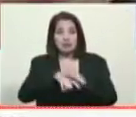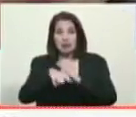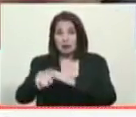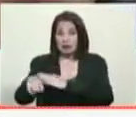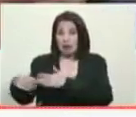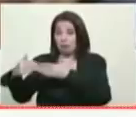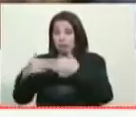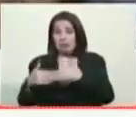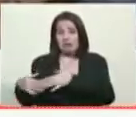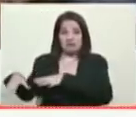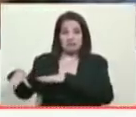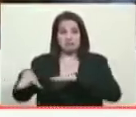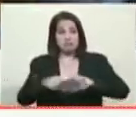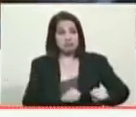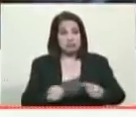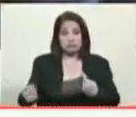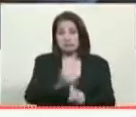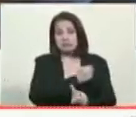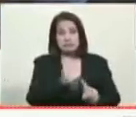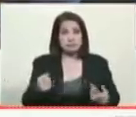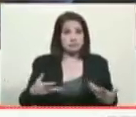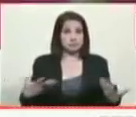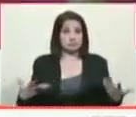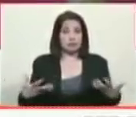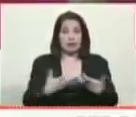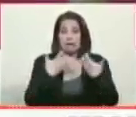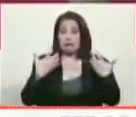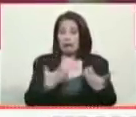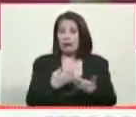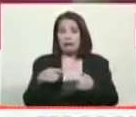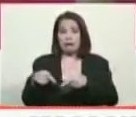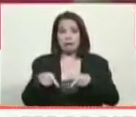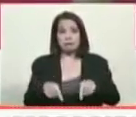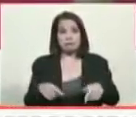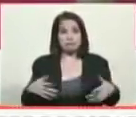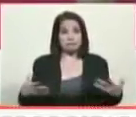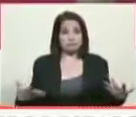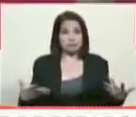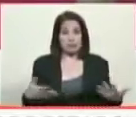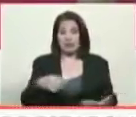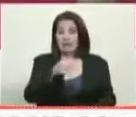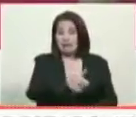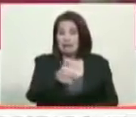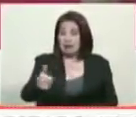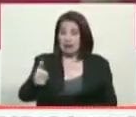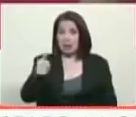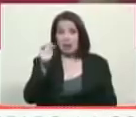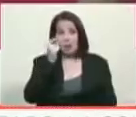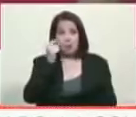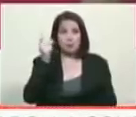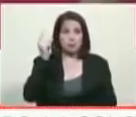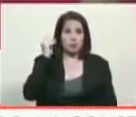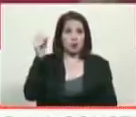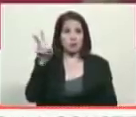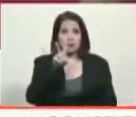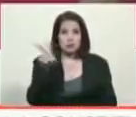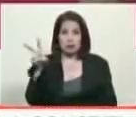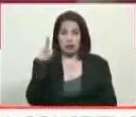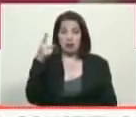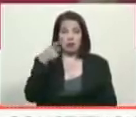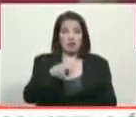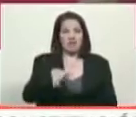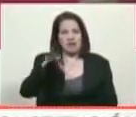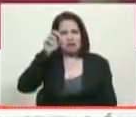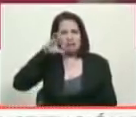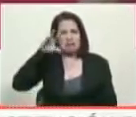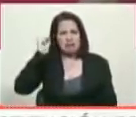cuando les dé la gana. Aquí, cada venezolano, cada venezolana debe entender que estamos siendo